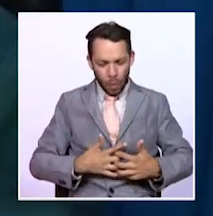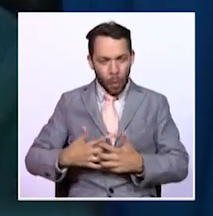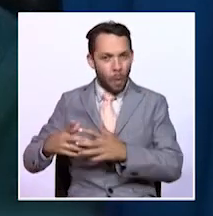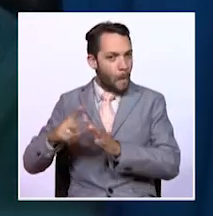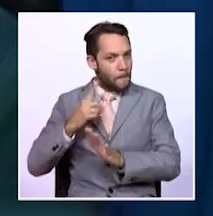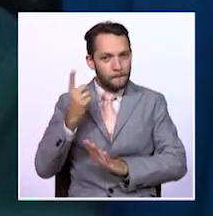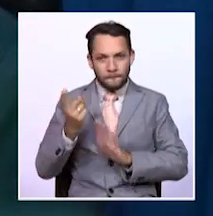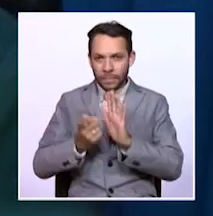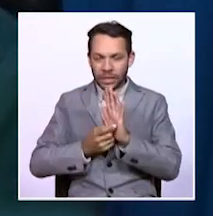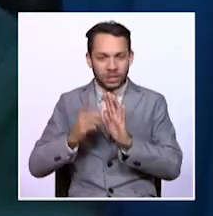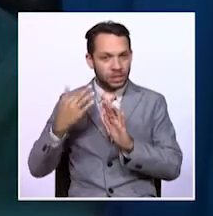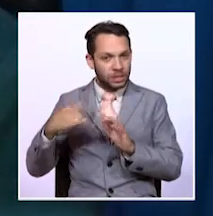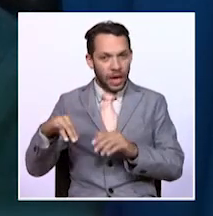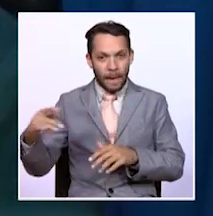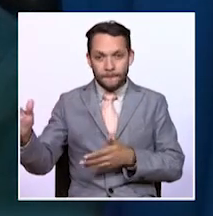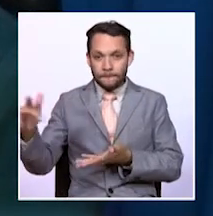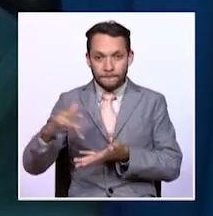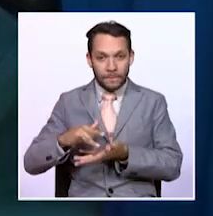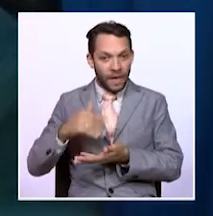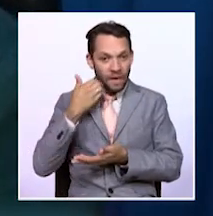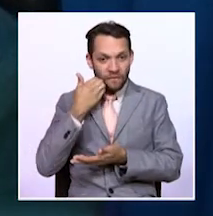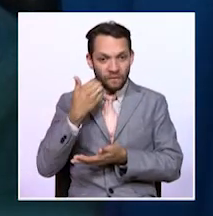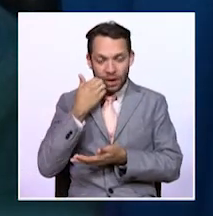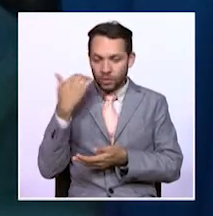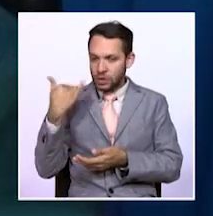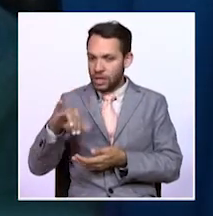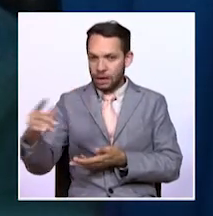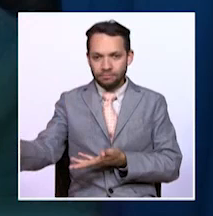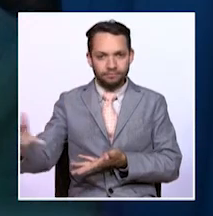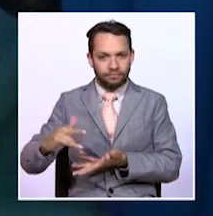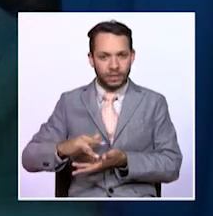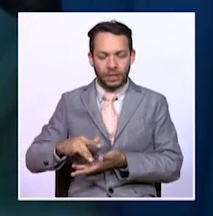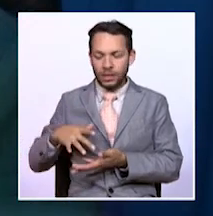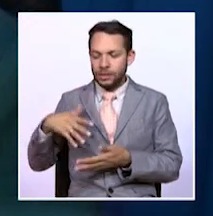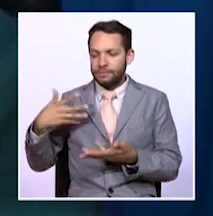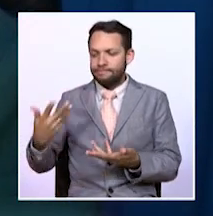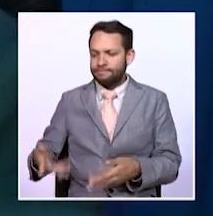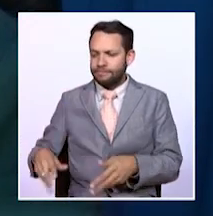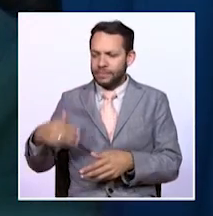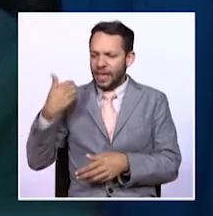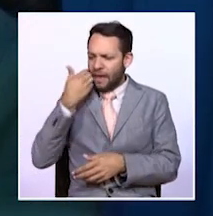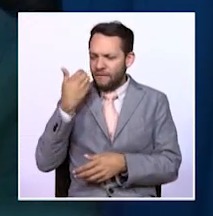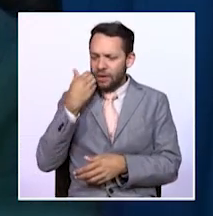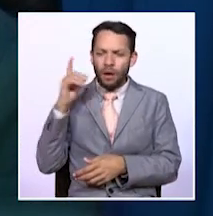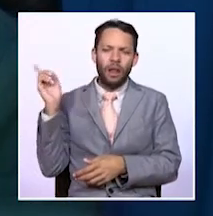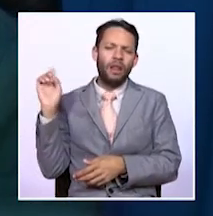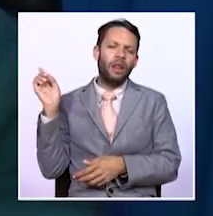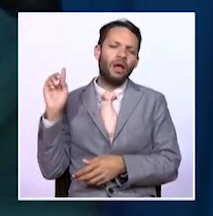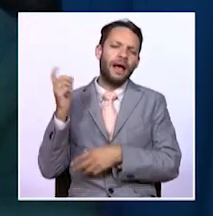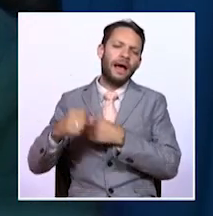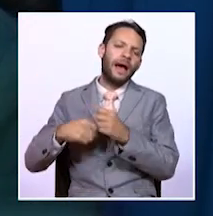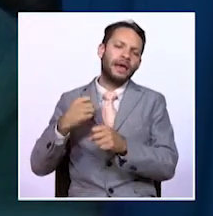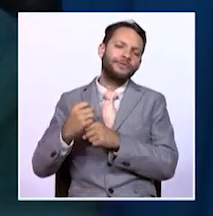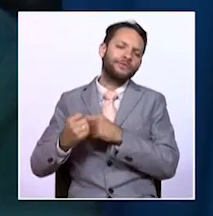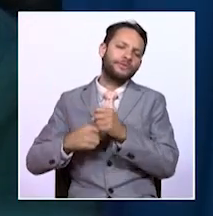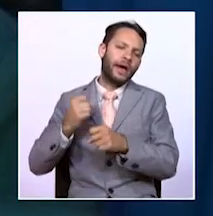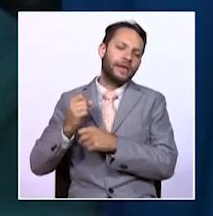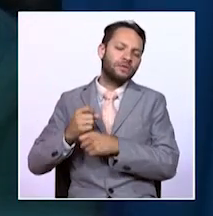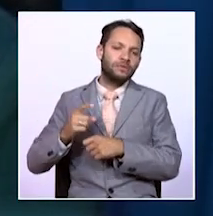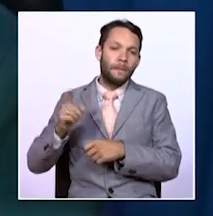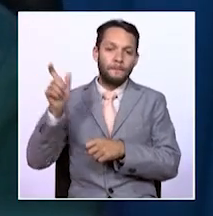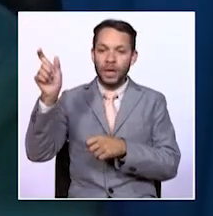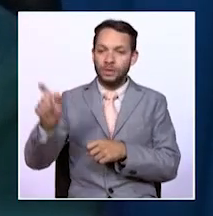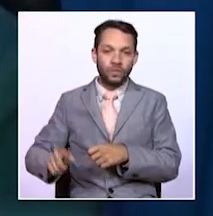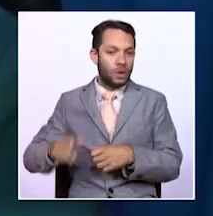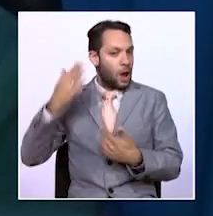el paciente viene enfermo, cuando el paciente ya tiene síntomas, la enfermedad ya ha transcurrido y a veces la solución es un poquito más